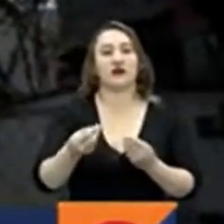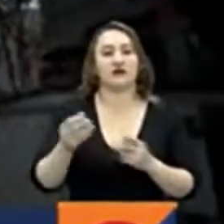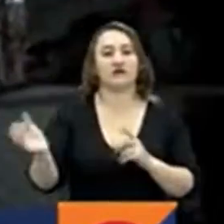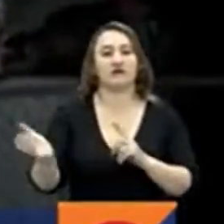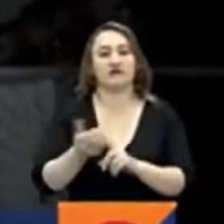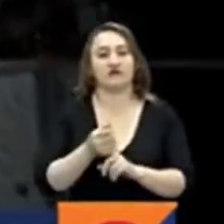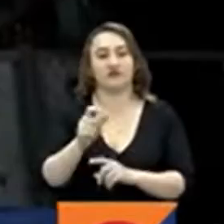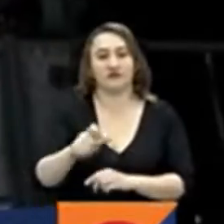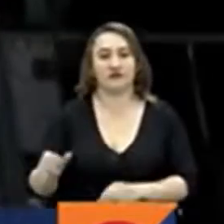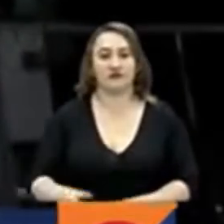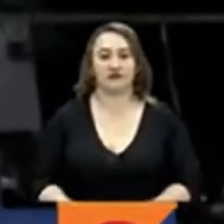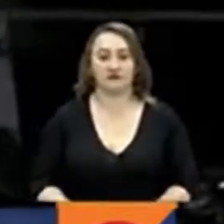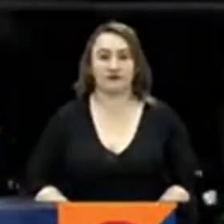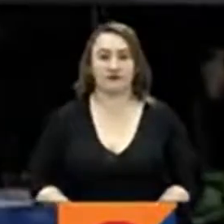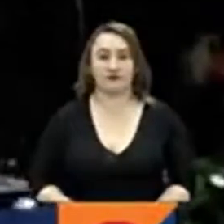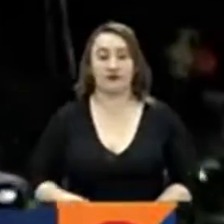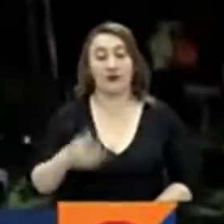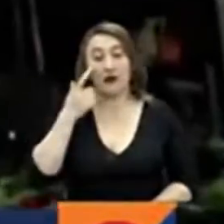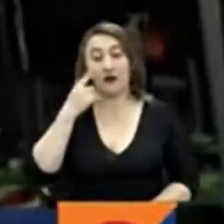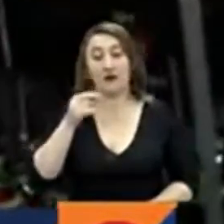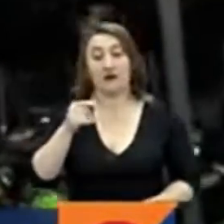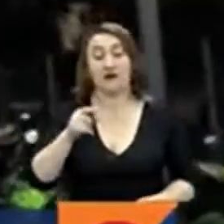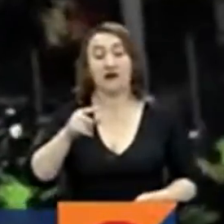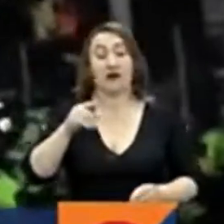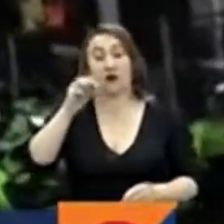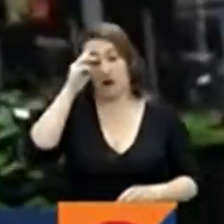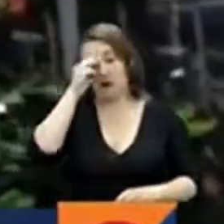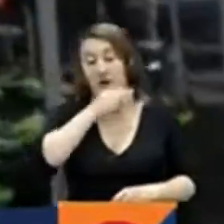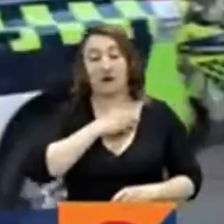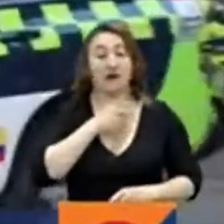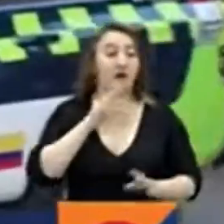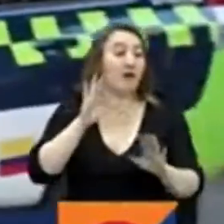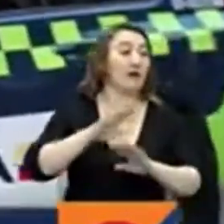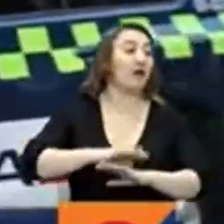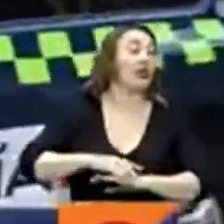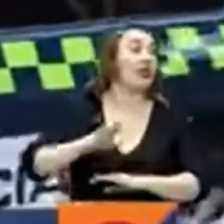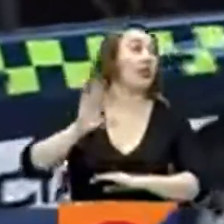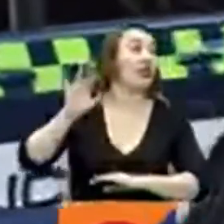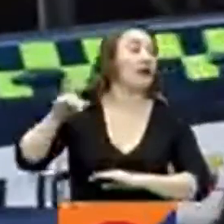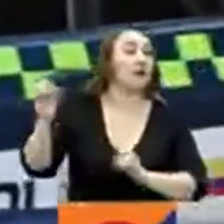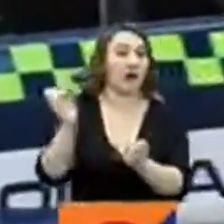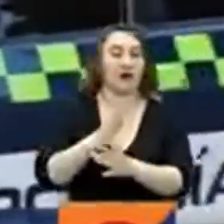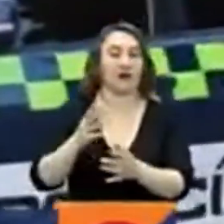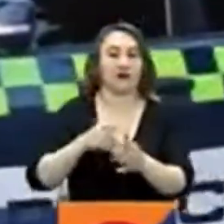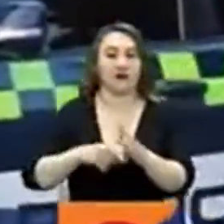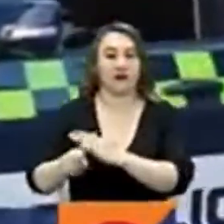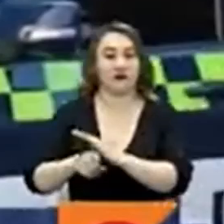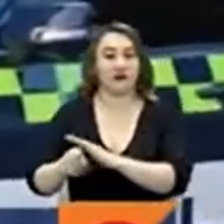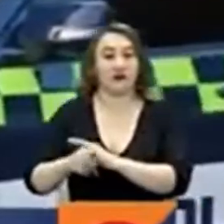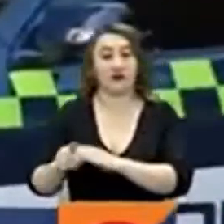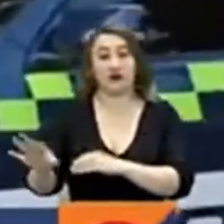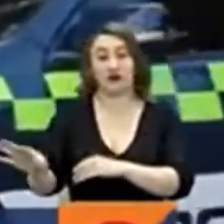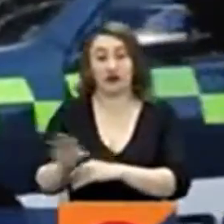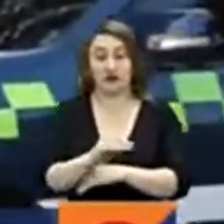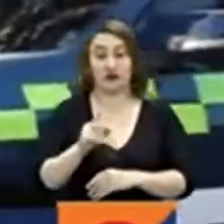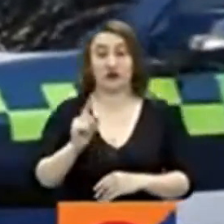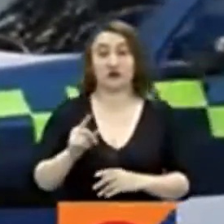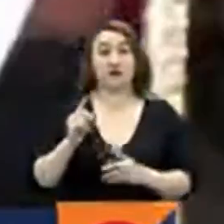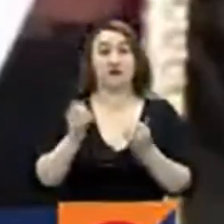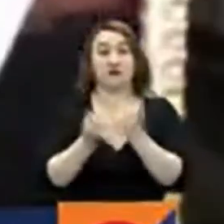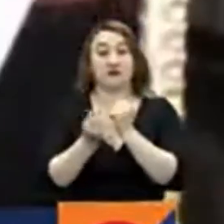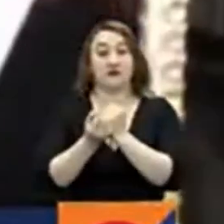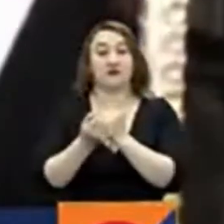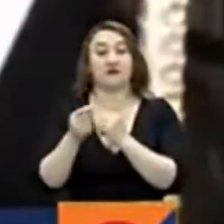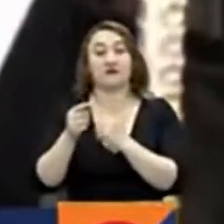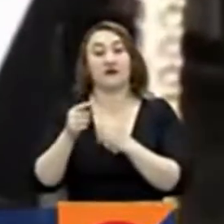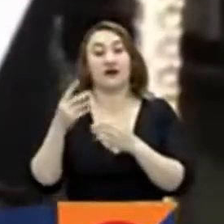paradero. Al parecer aprovecharon el descuido de la guardia para escapar en la madrugada. Todos son sindicados que por el hacinamiento de la cárcel de Villahermosa